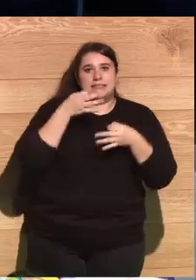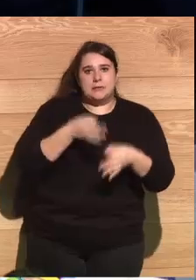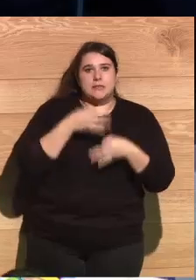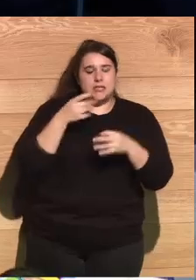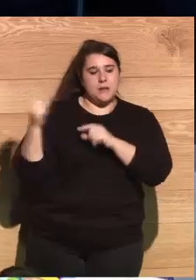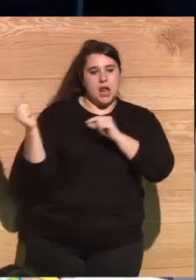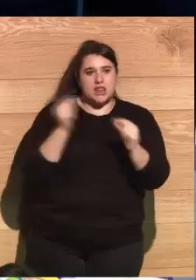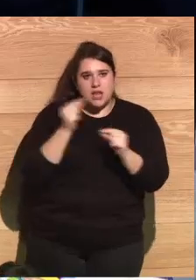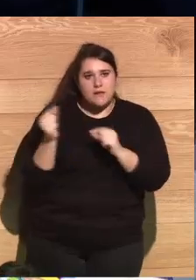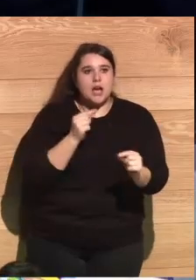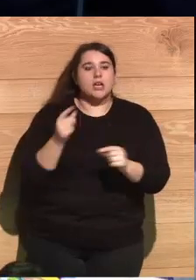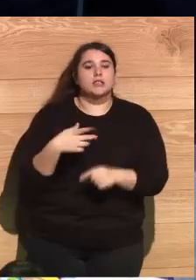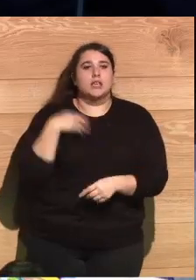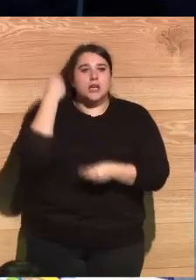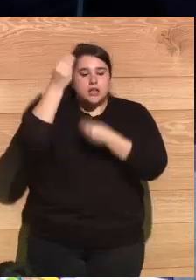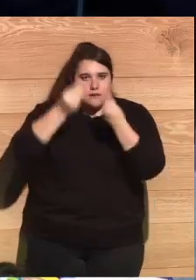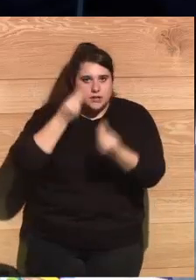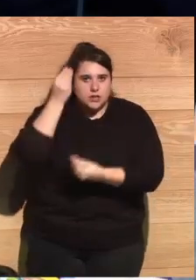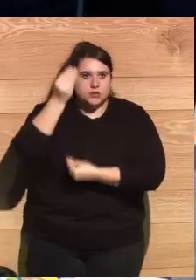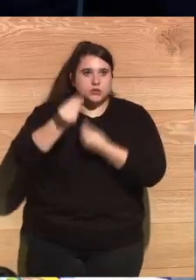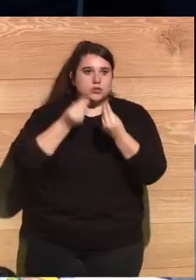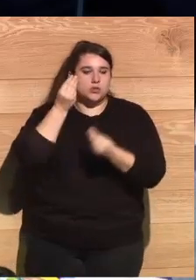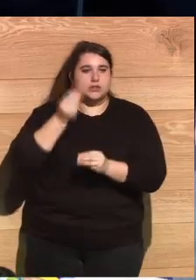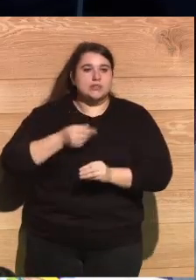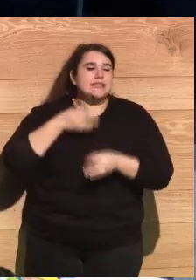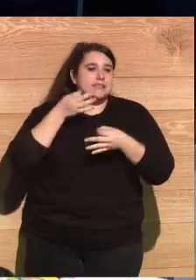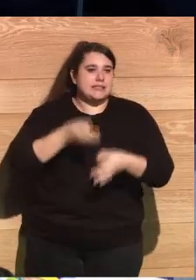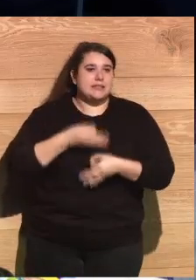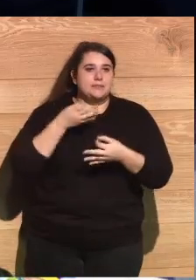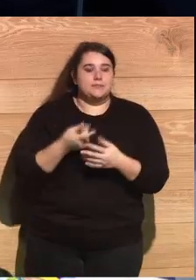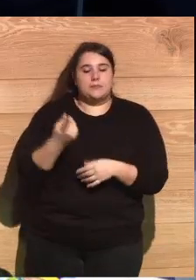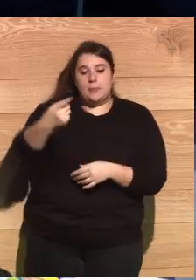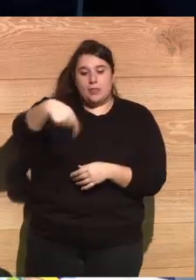permanente debate, diálogo, reflexión. Ellos tienen